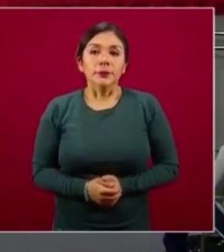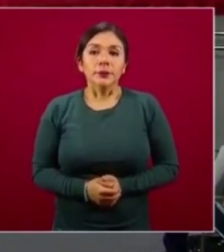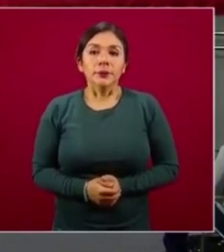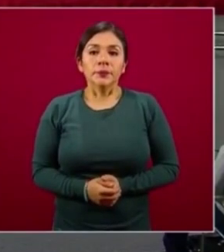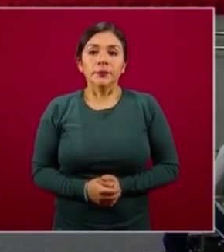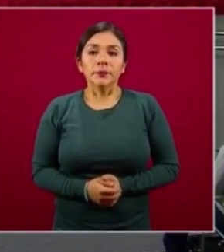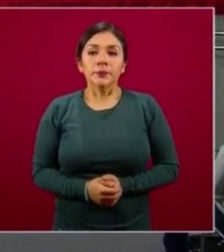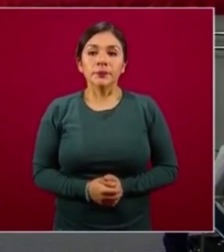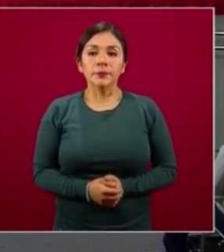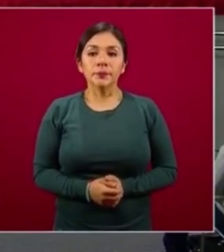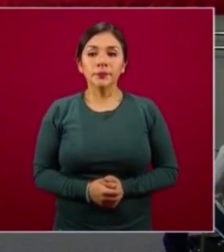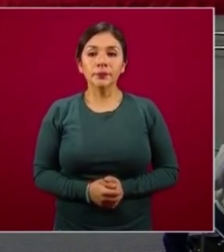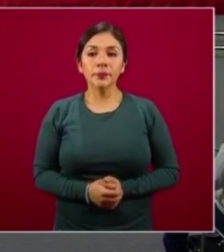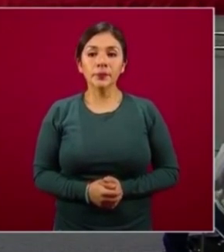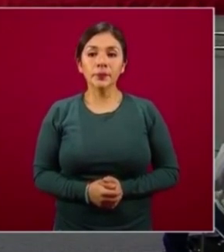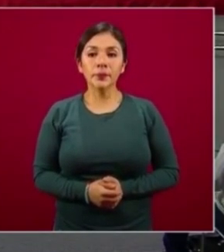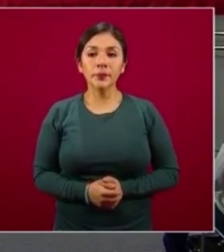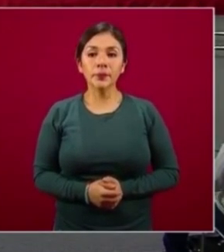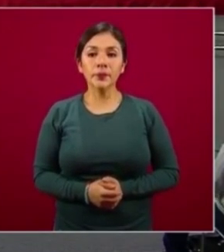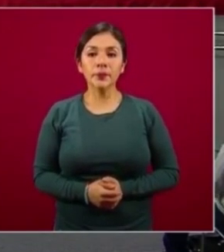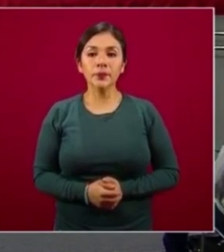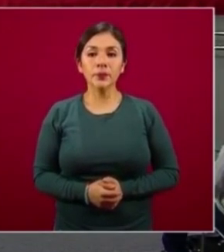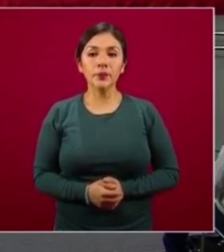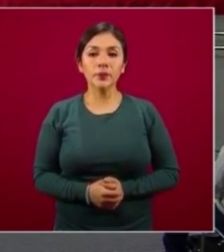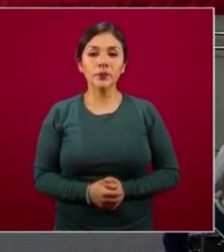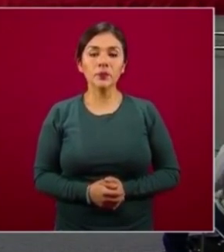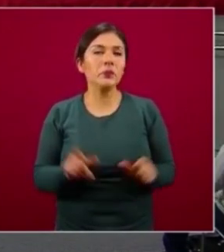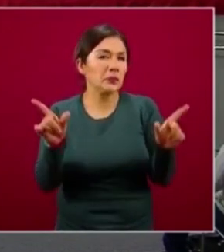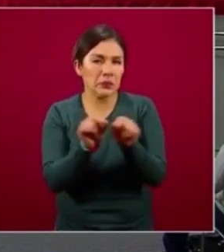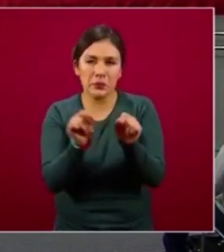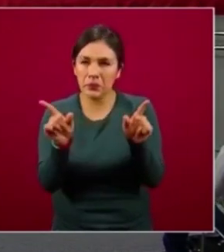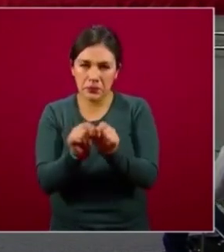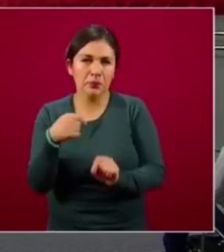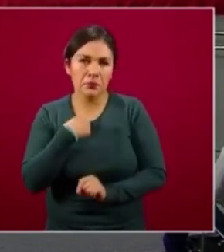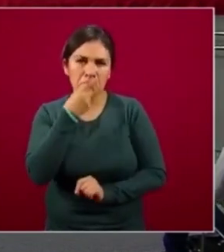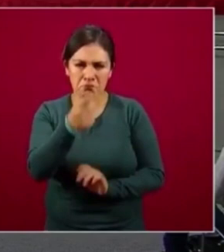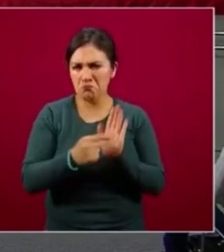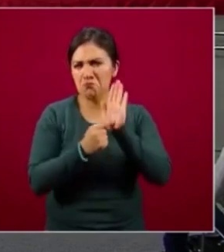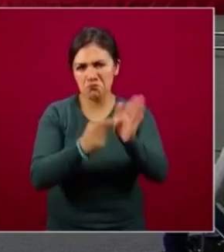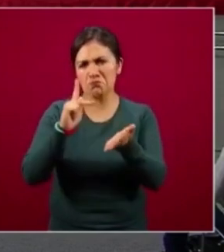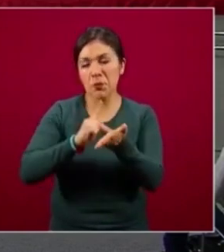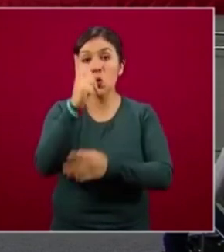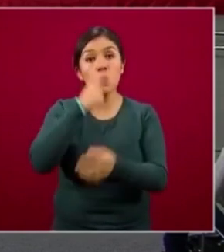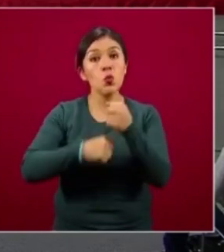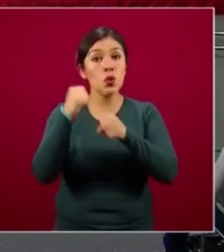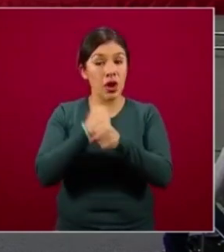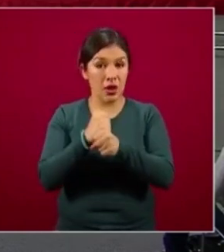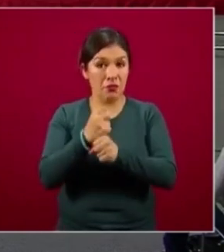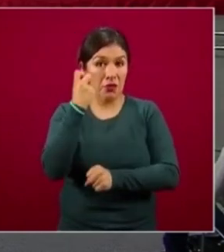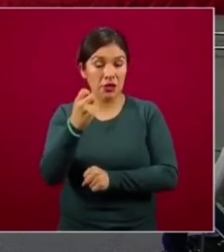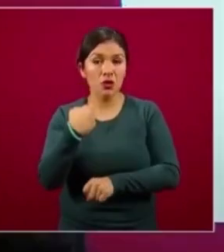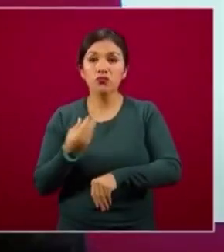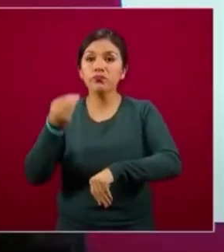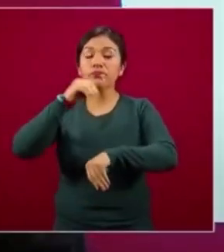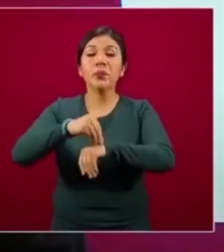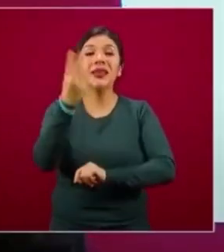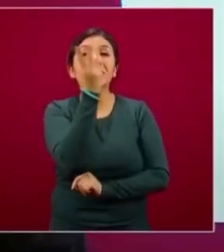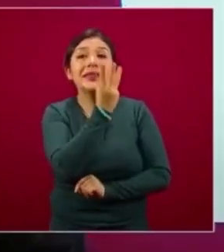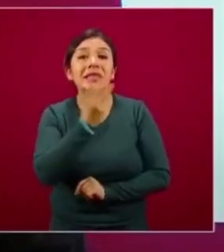ya se los hemos presentado, que el año pasado efectivamente colocamos 356 mil tandas de 6 mil